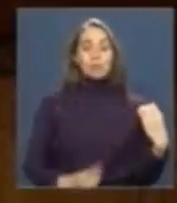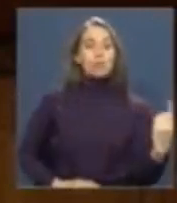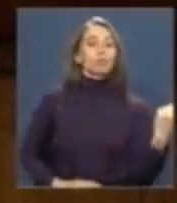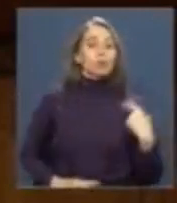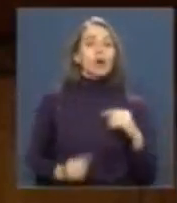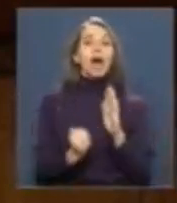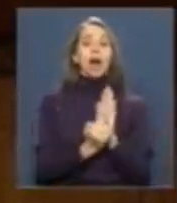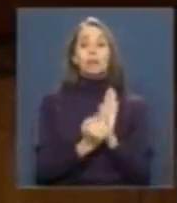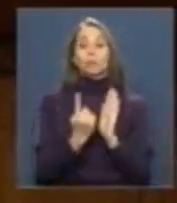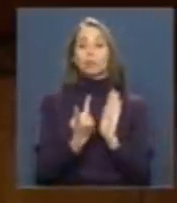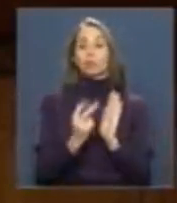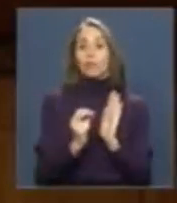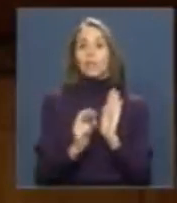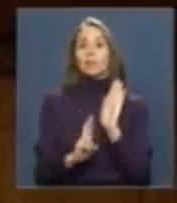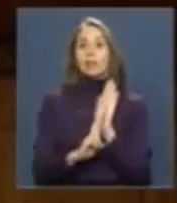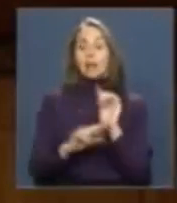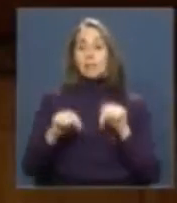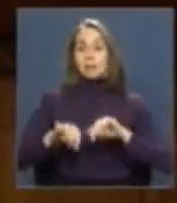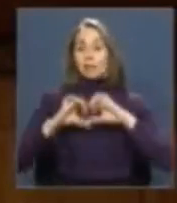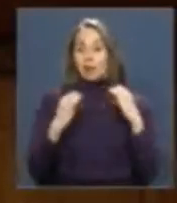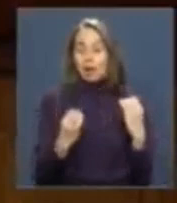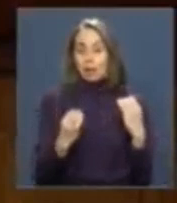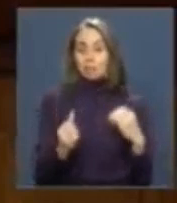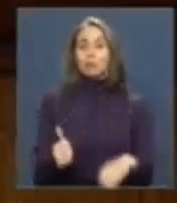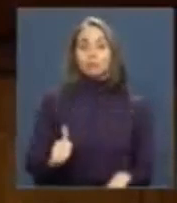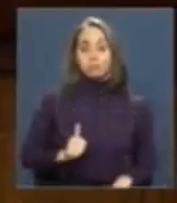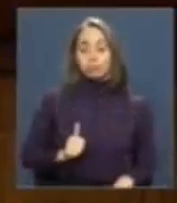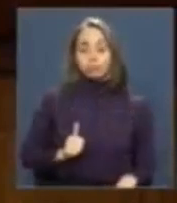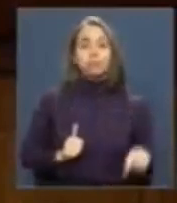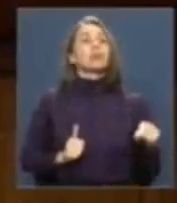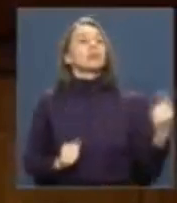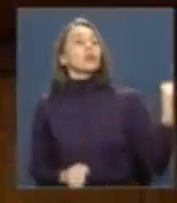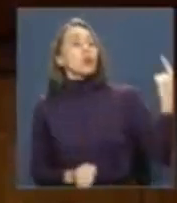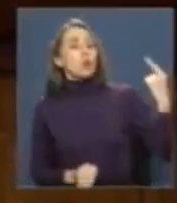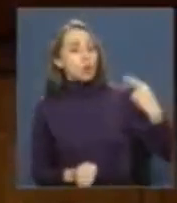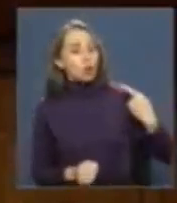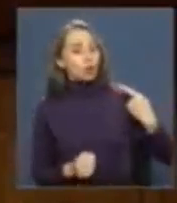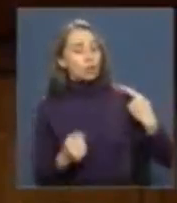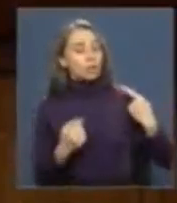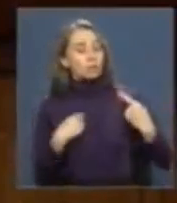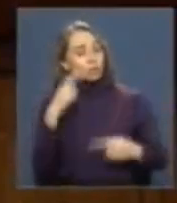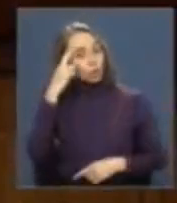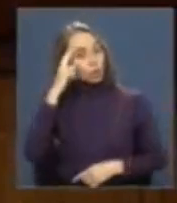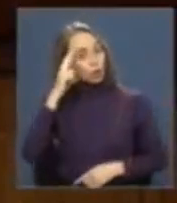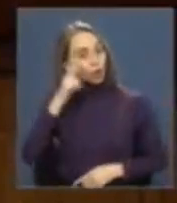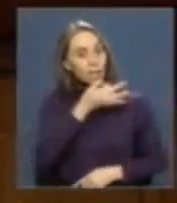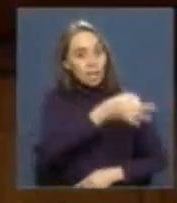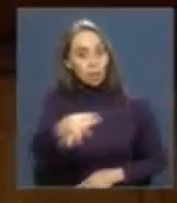120 del reglamento mandato que recuerdo a la honorable sala